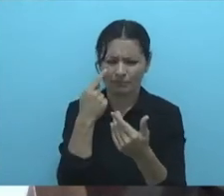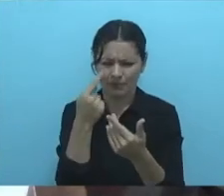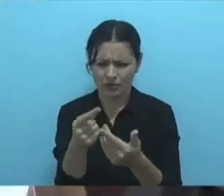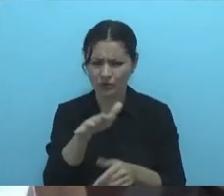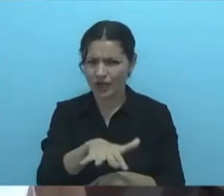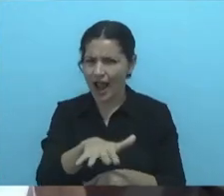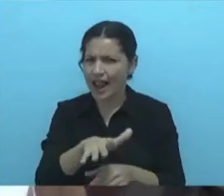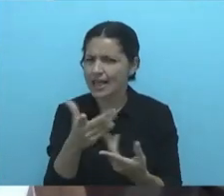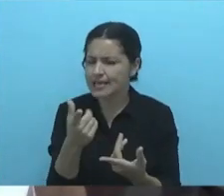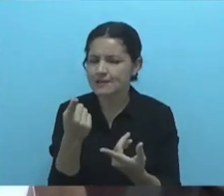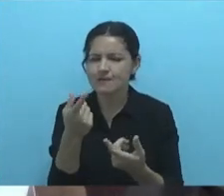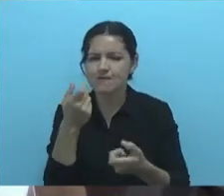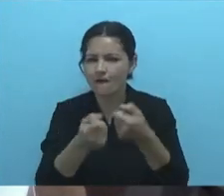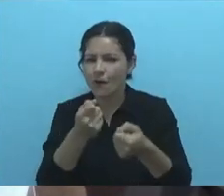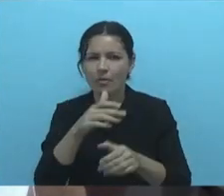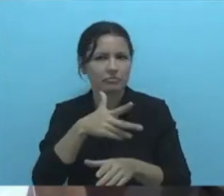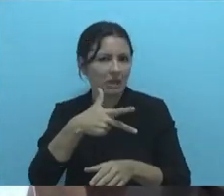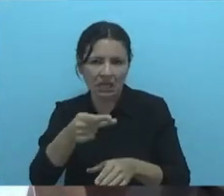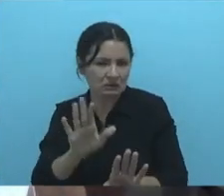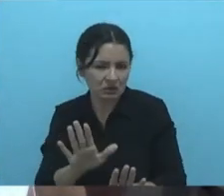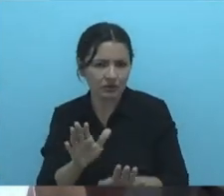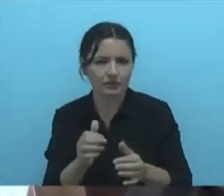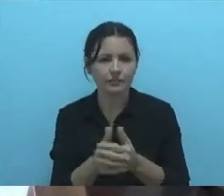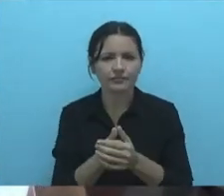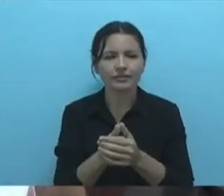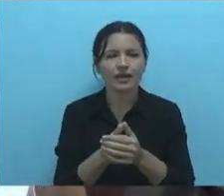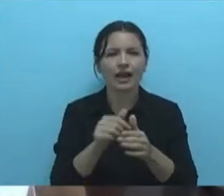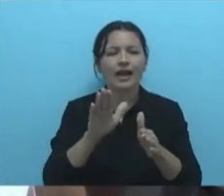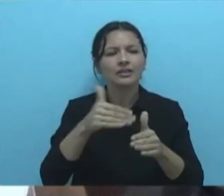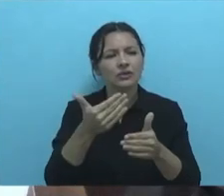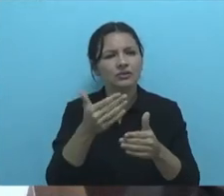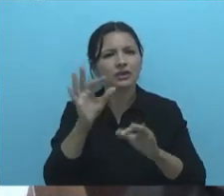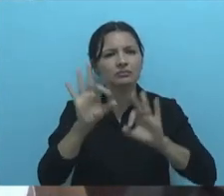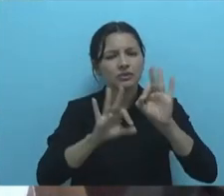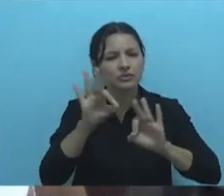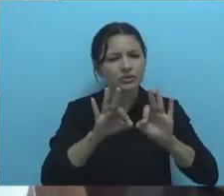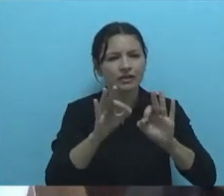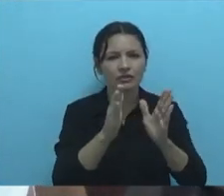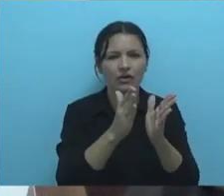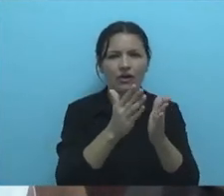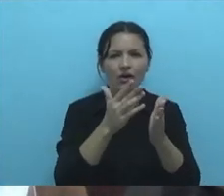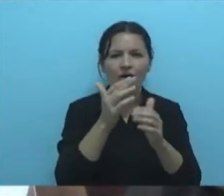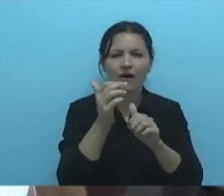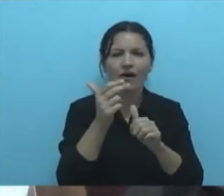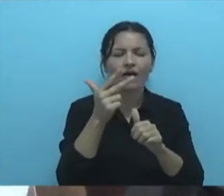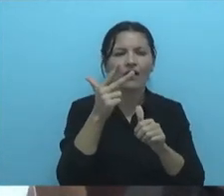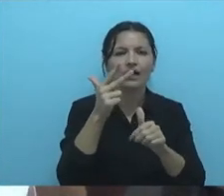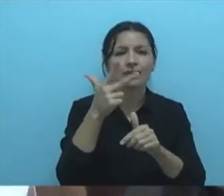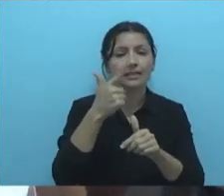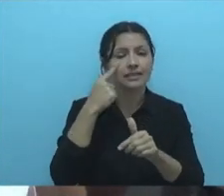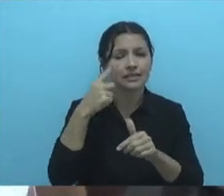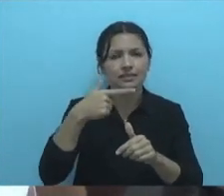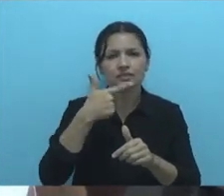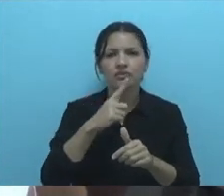y una red de contención justamente al unificar en el sistema de la historia clínicas y que puedan estar en Red con todos los sanatorios